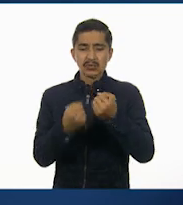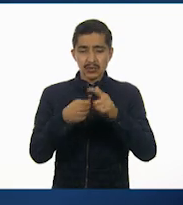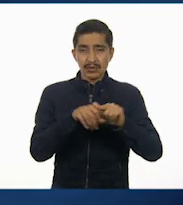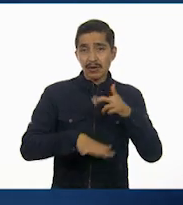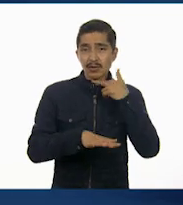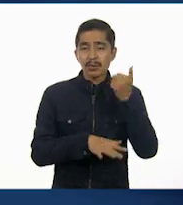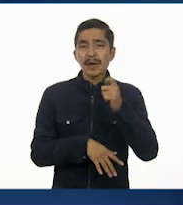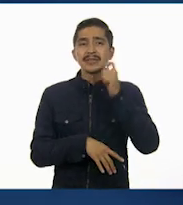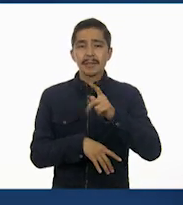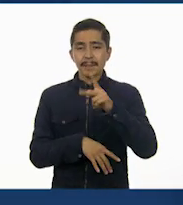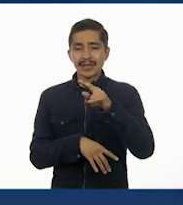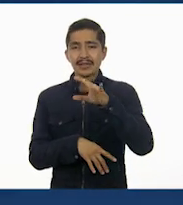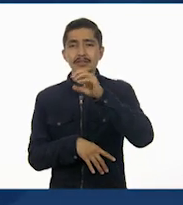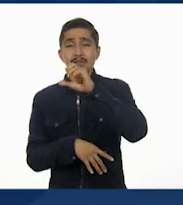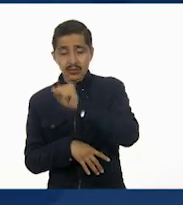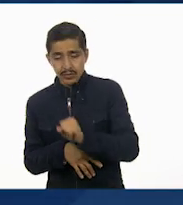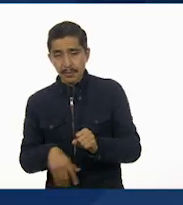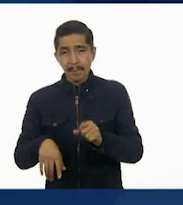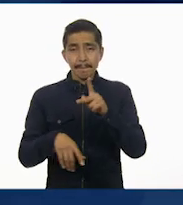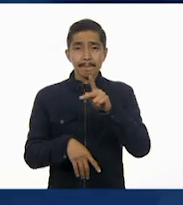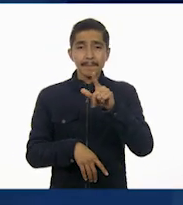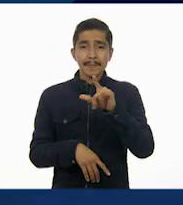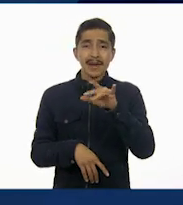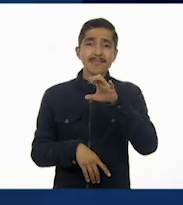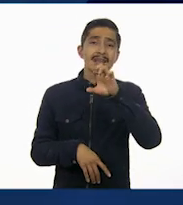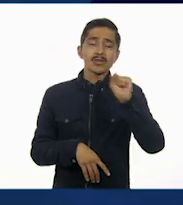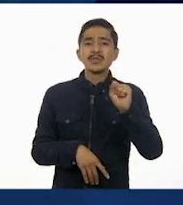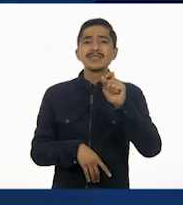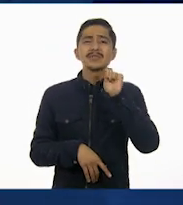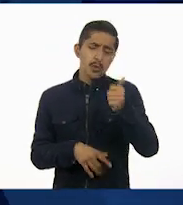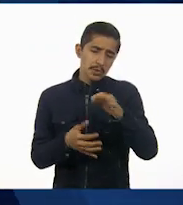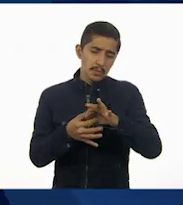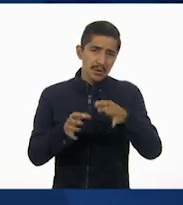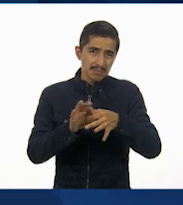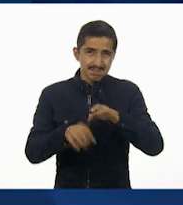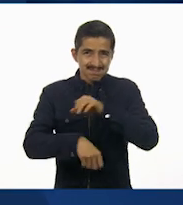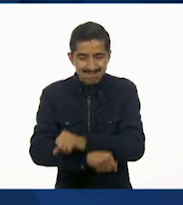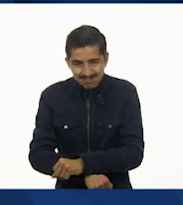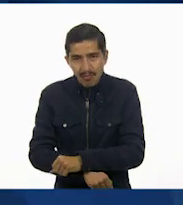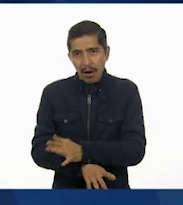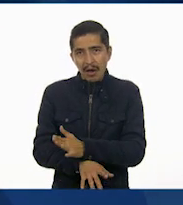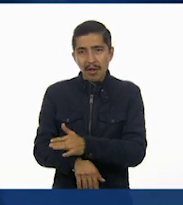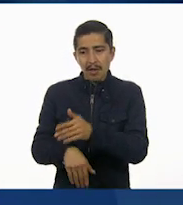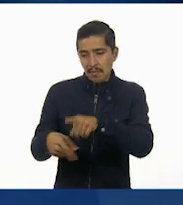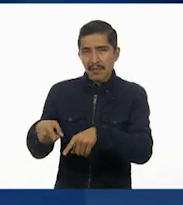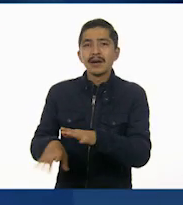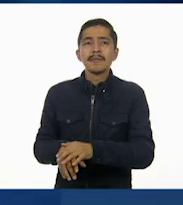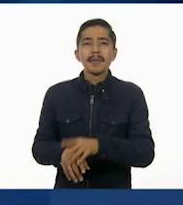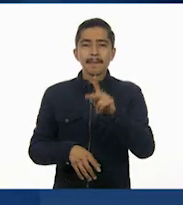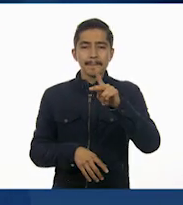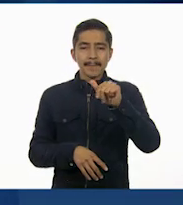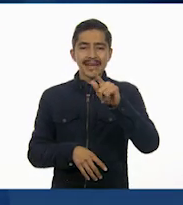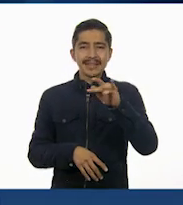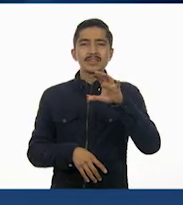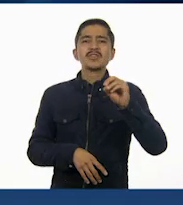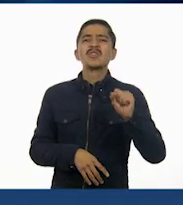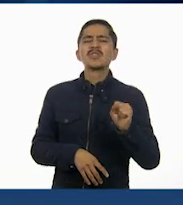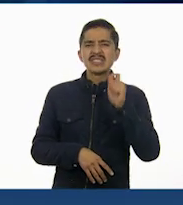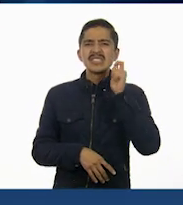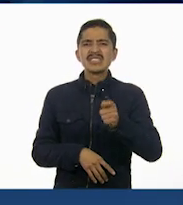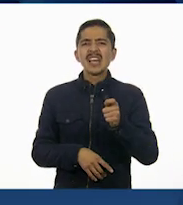patricios, plebeyos, clientes y esclavos. Los patricios eran descendientes de